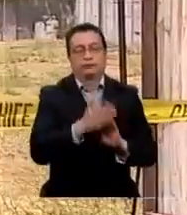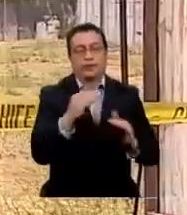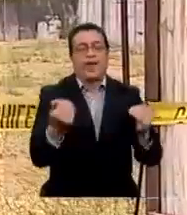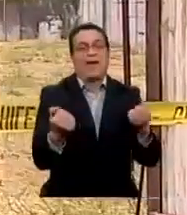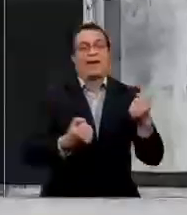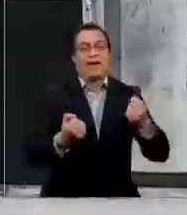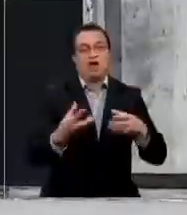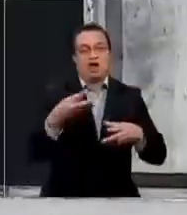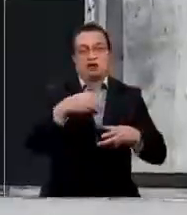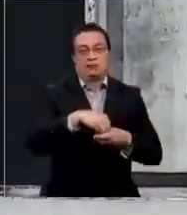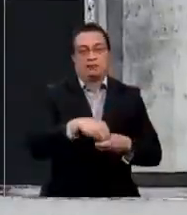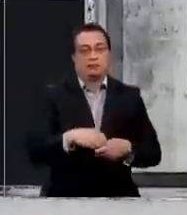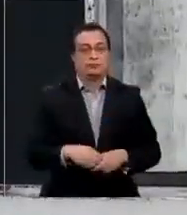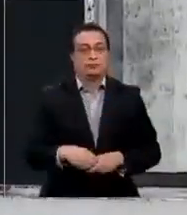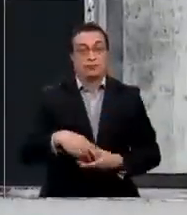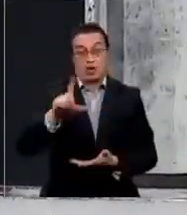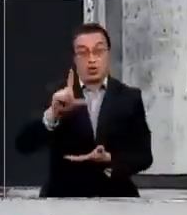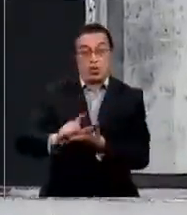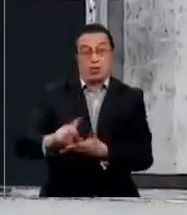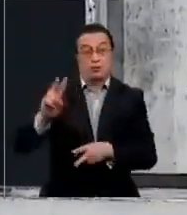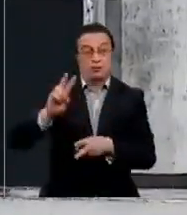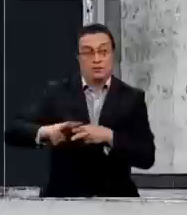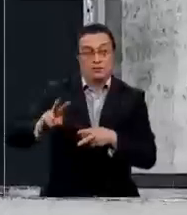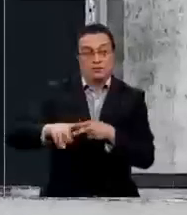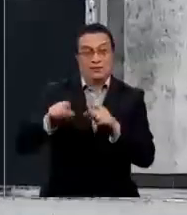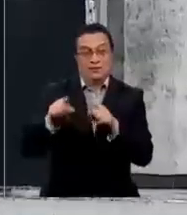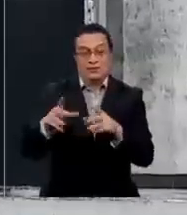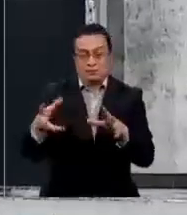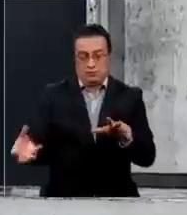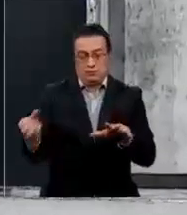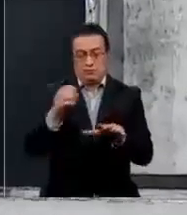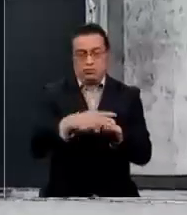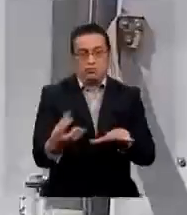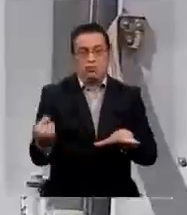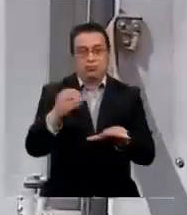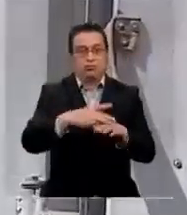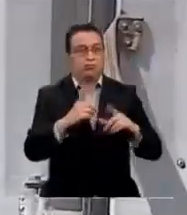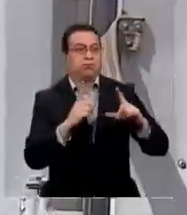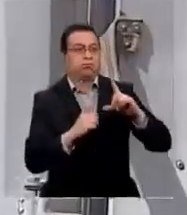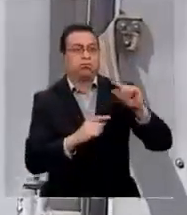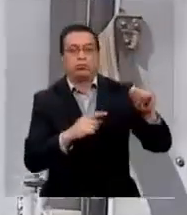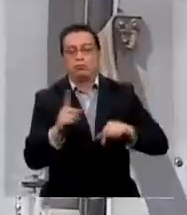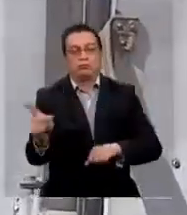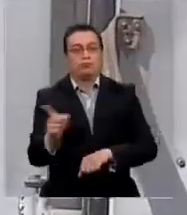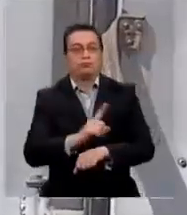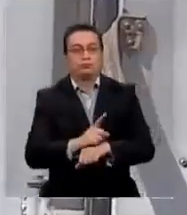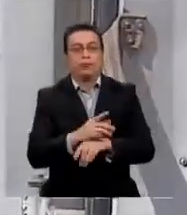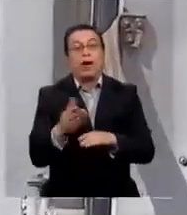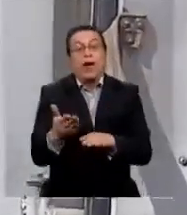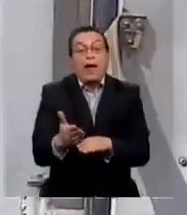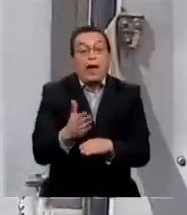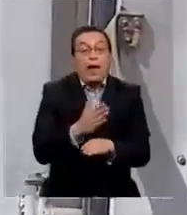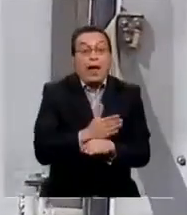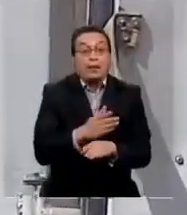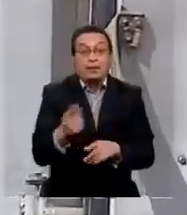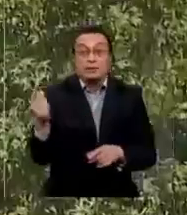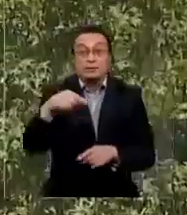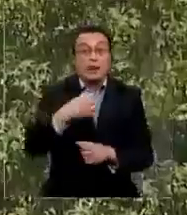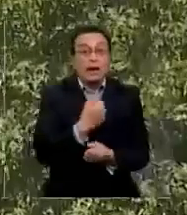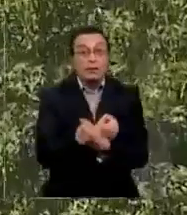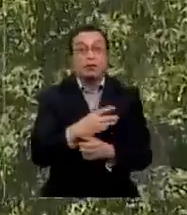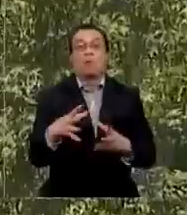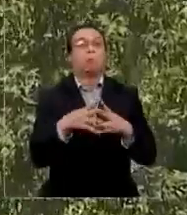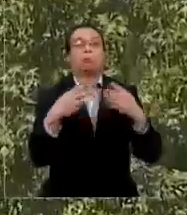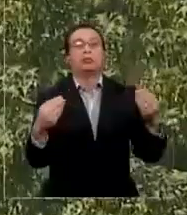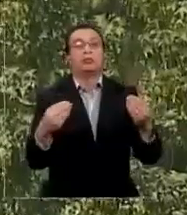camión sustraído. Un lugar preparado por la banda para trasvasijar la carga y huir en minutos, justo antes de la llegada de carabineros.